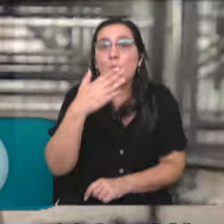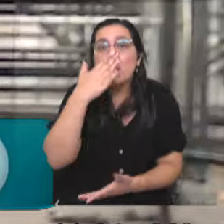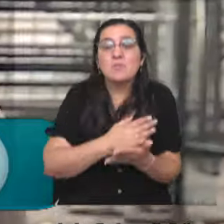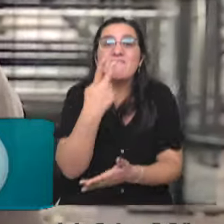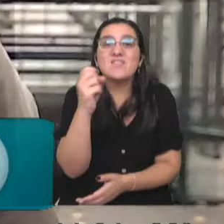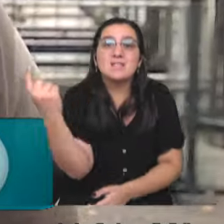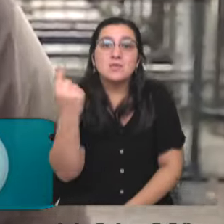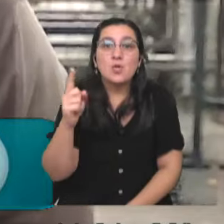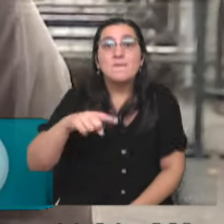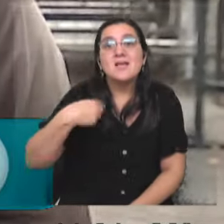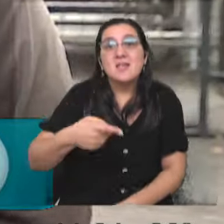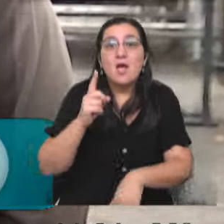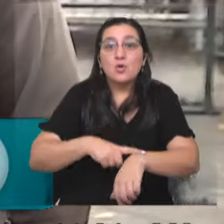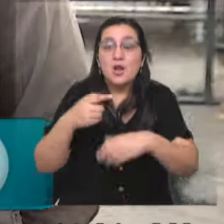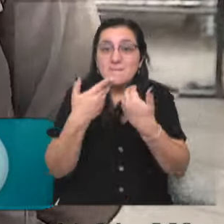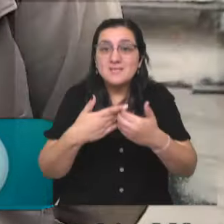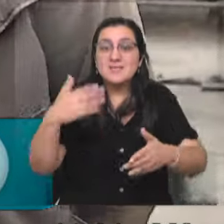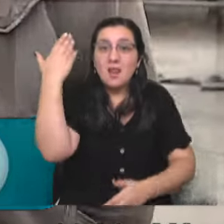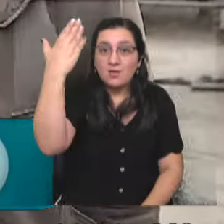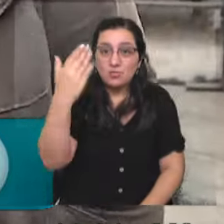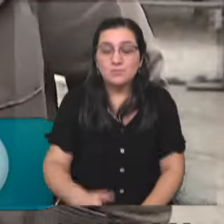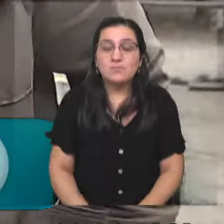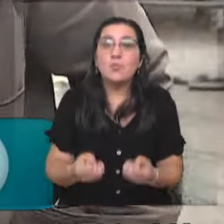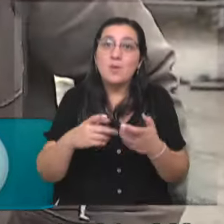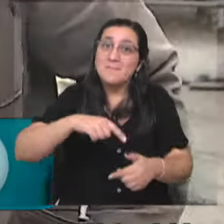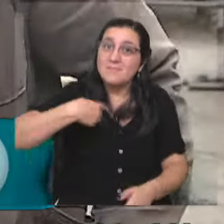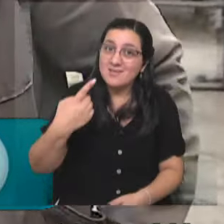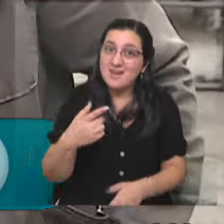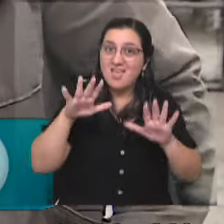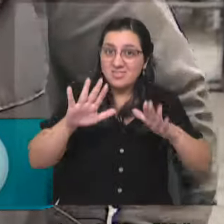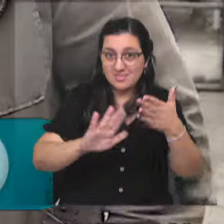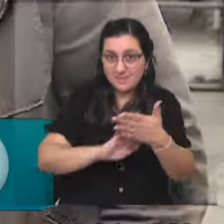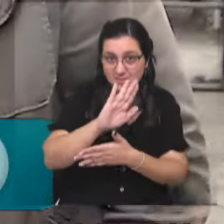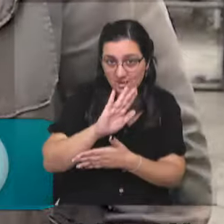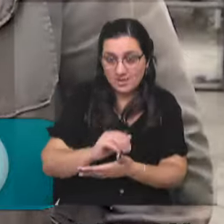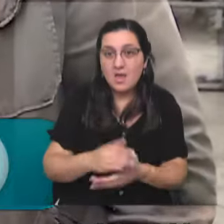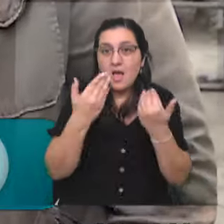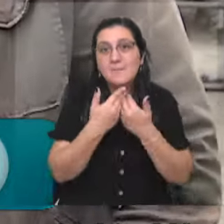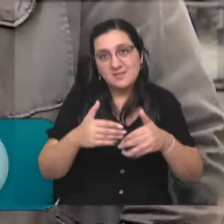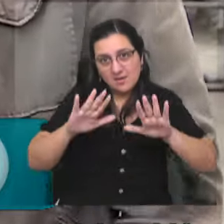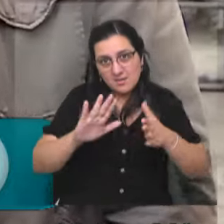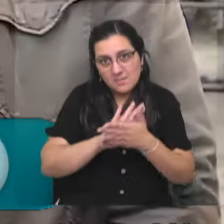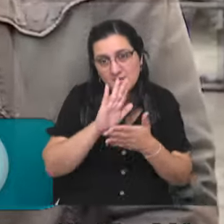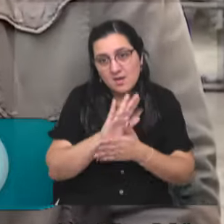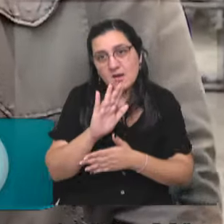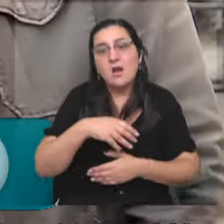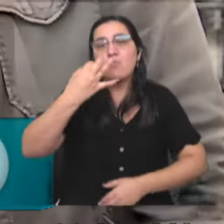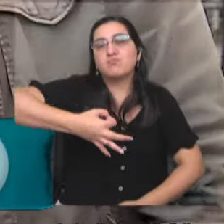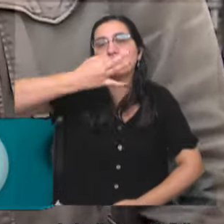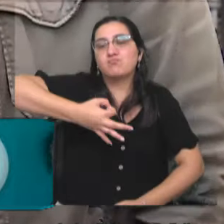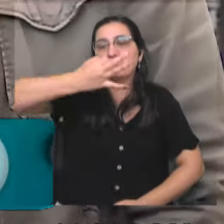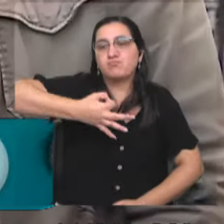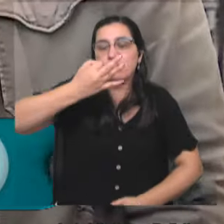segundos. Mañana, ¿a qué hora comenzará el acto aquí en Libertador y La Paz? Bueno, mañana a las 10 de la mañana, a partir de las 10 de la mañana, la oratoria estará